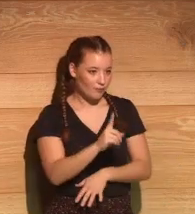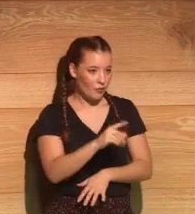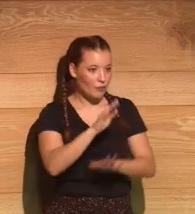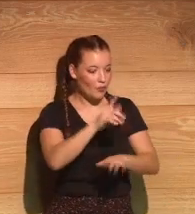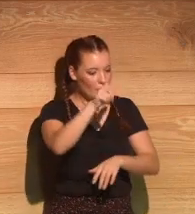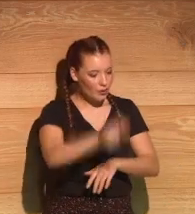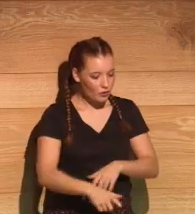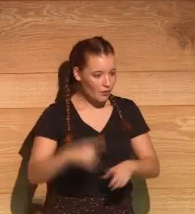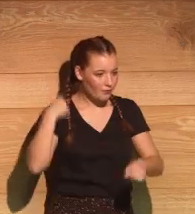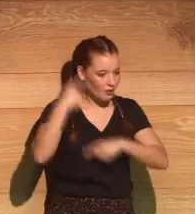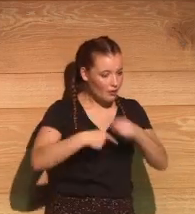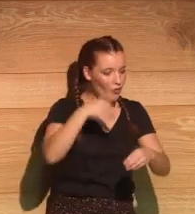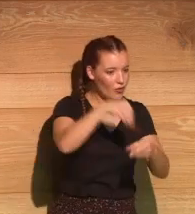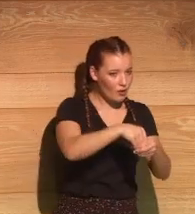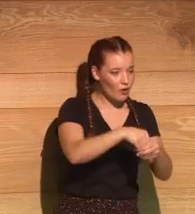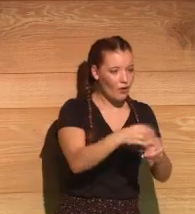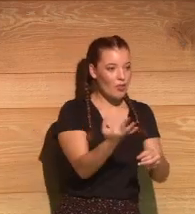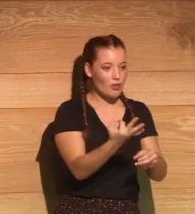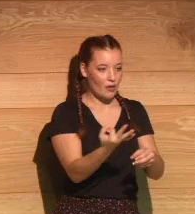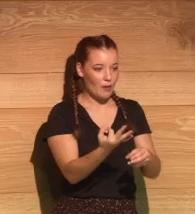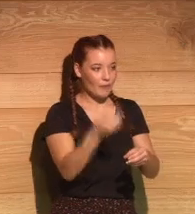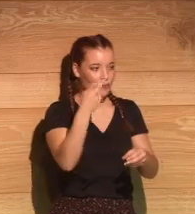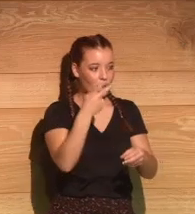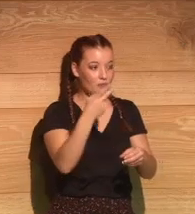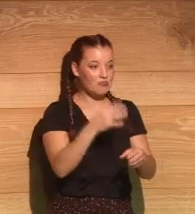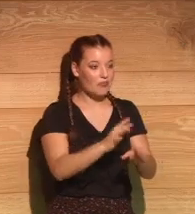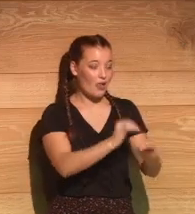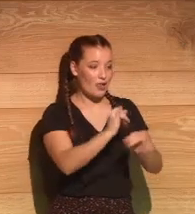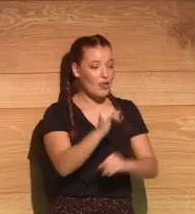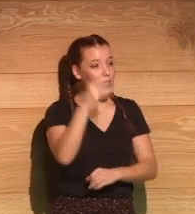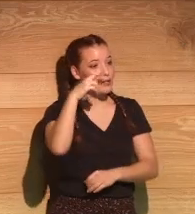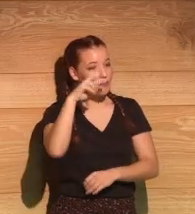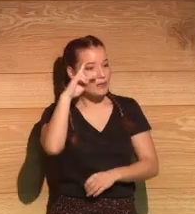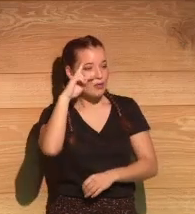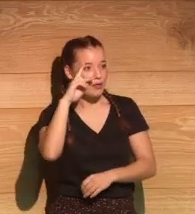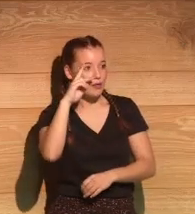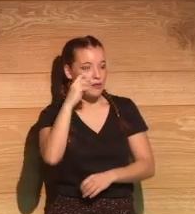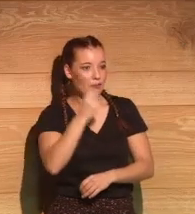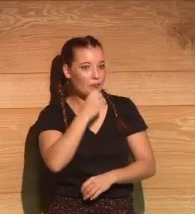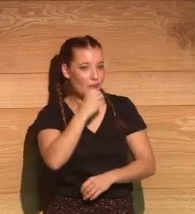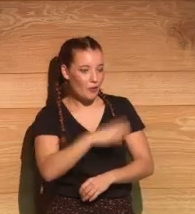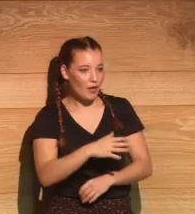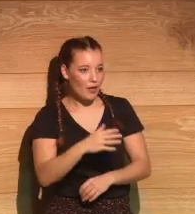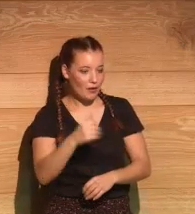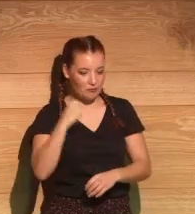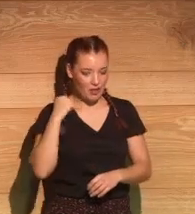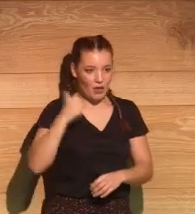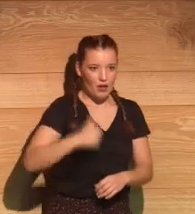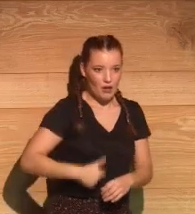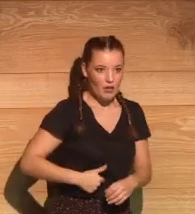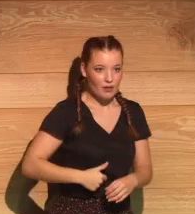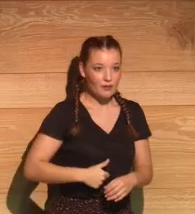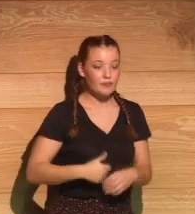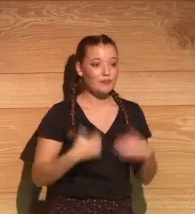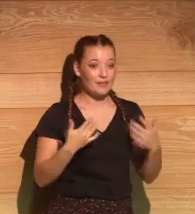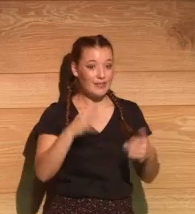una generación tienen una experiencia que a veces es iluminadora y a veces hay muchas cegueras. Y